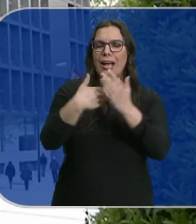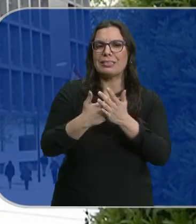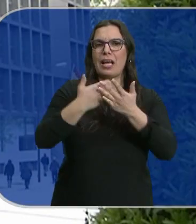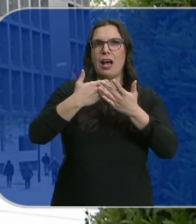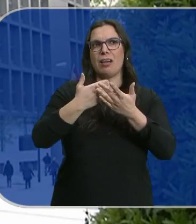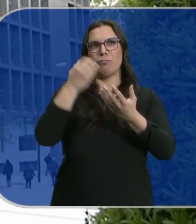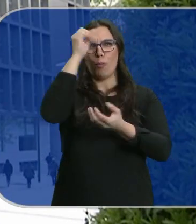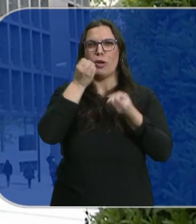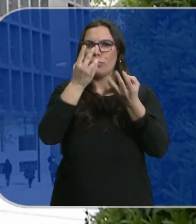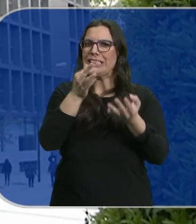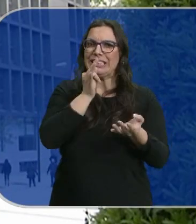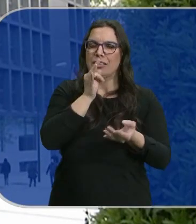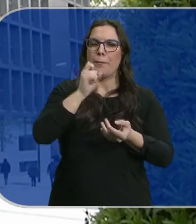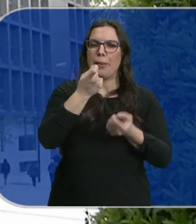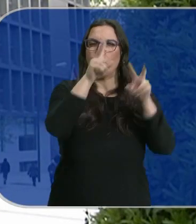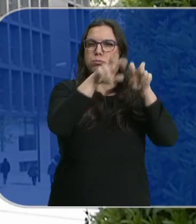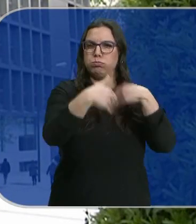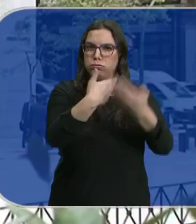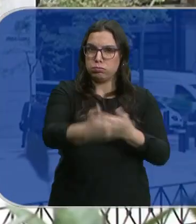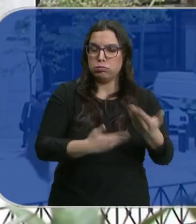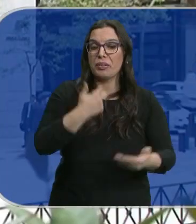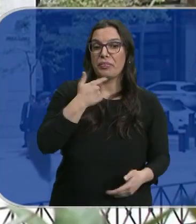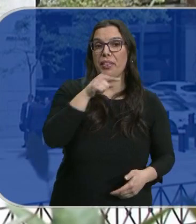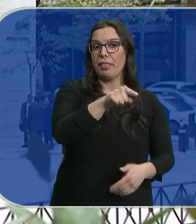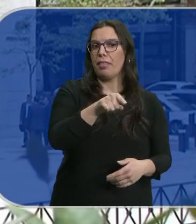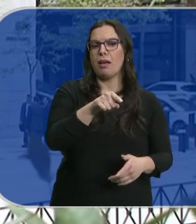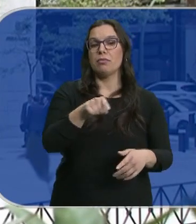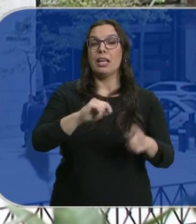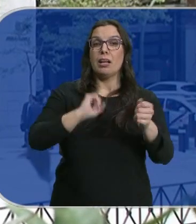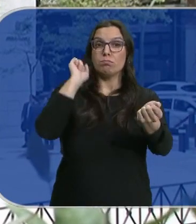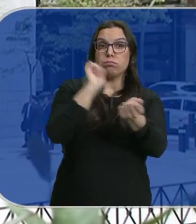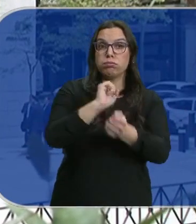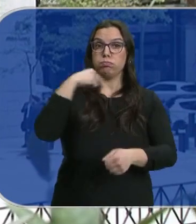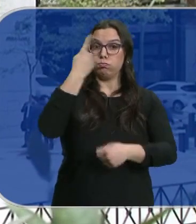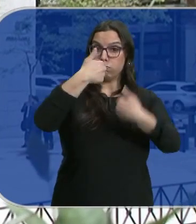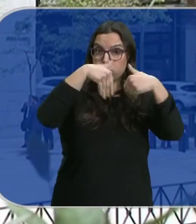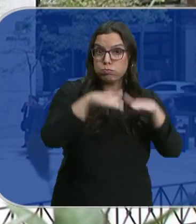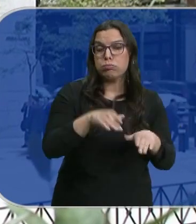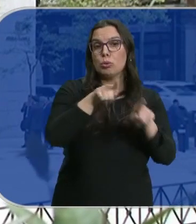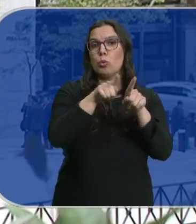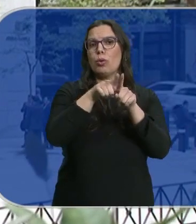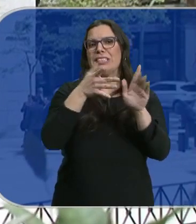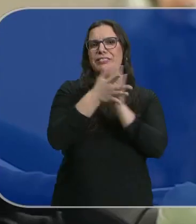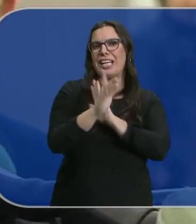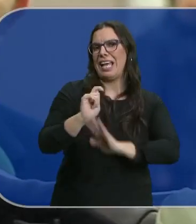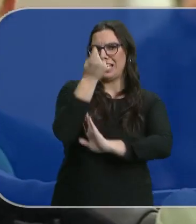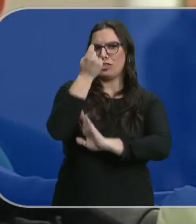de hacer ninguna valoración y ha señalado la operación como un éxito del que estar orgullosos.